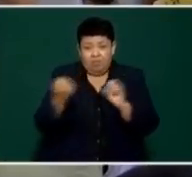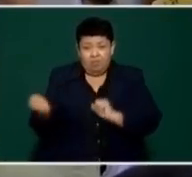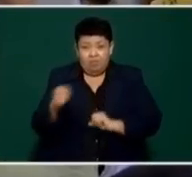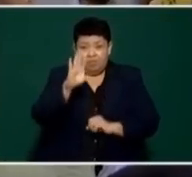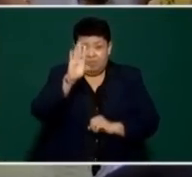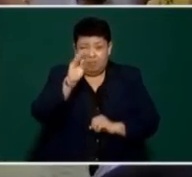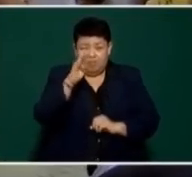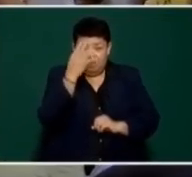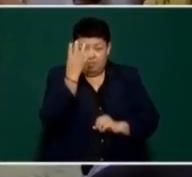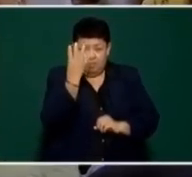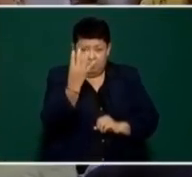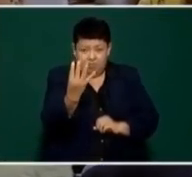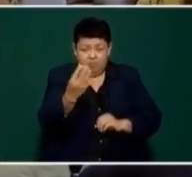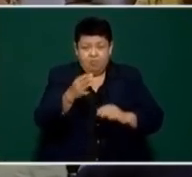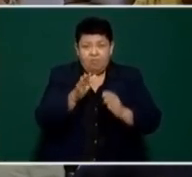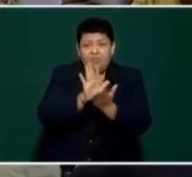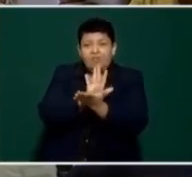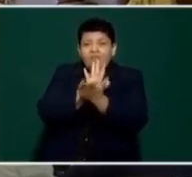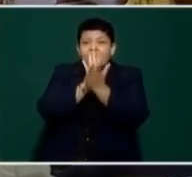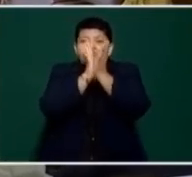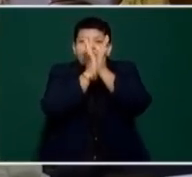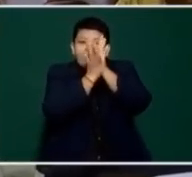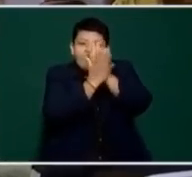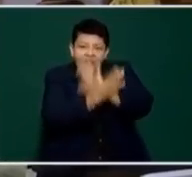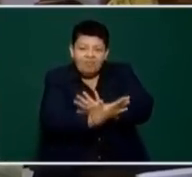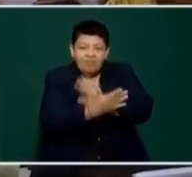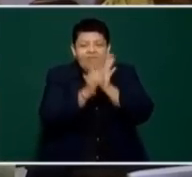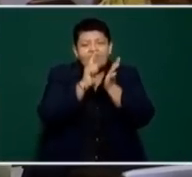1994 se modificó el Código Penal